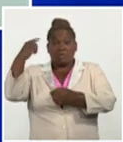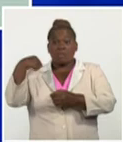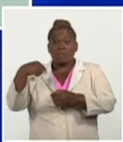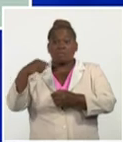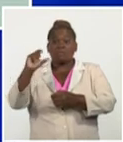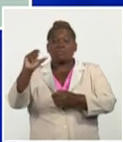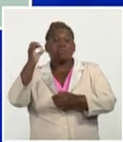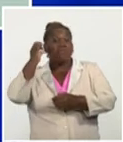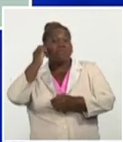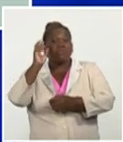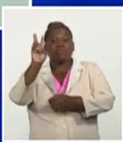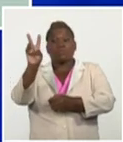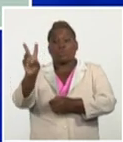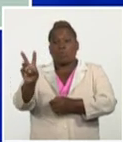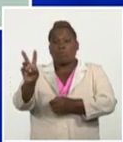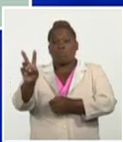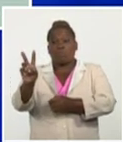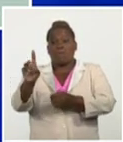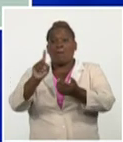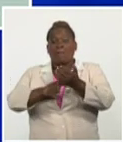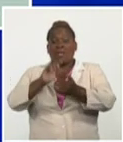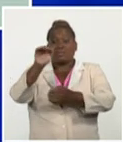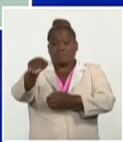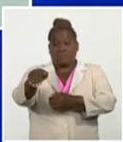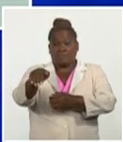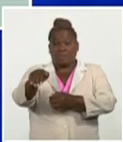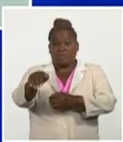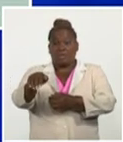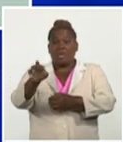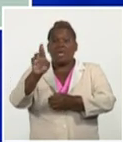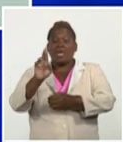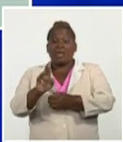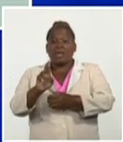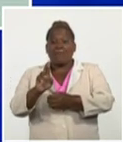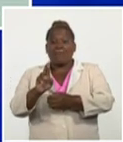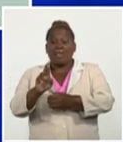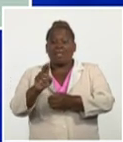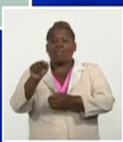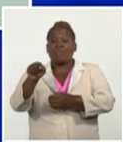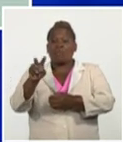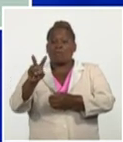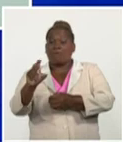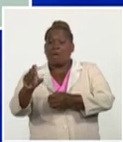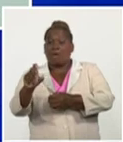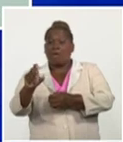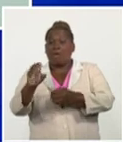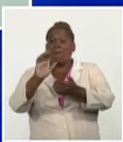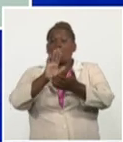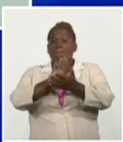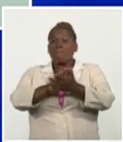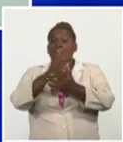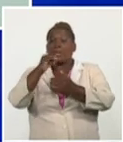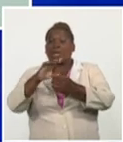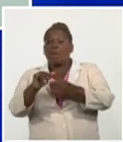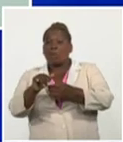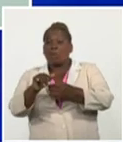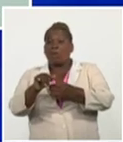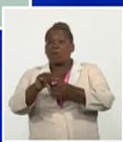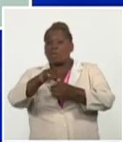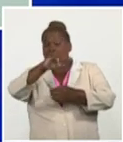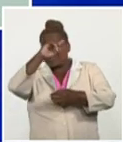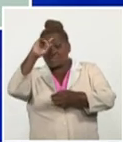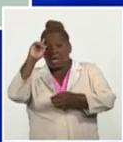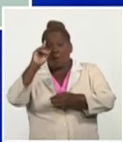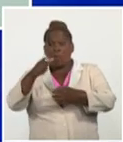cada uno, y de Remedios, Santa Clara, Manicaragua, Zaguara Grande y Ranchuelo, 1